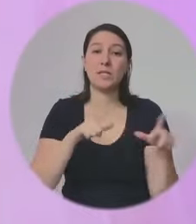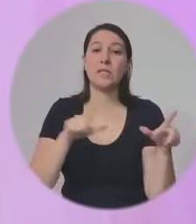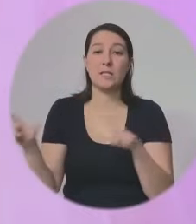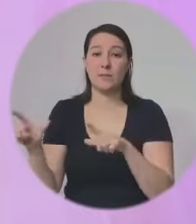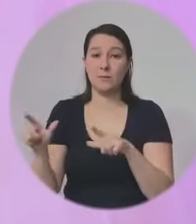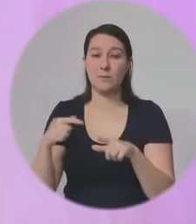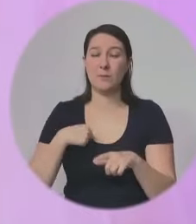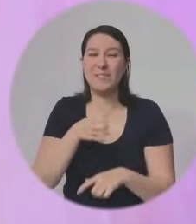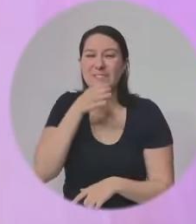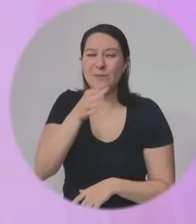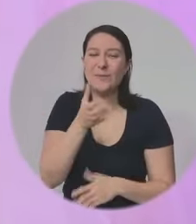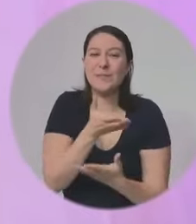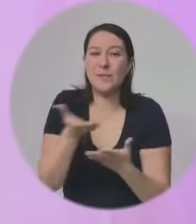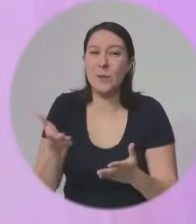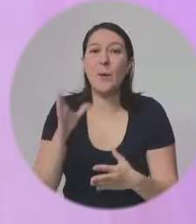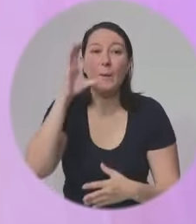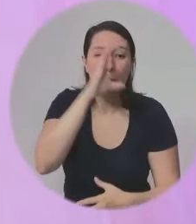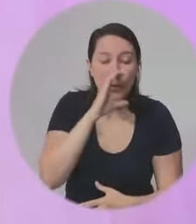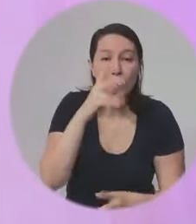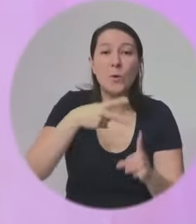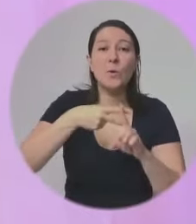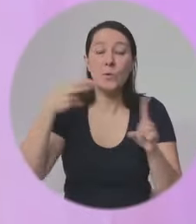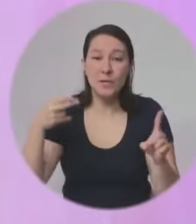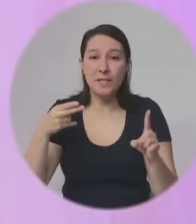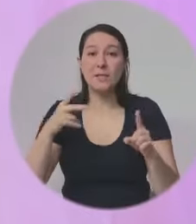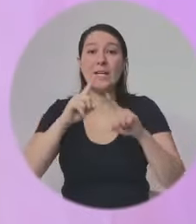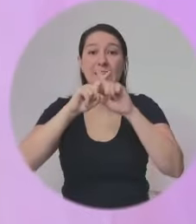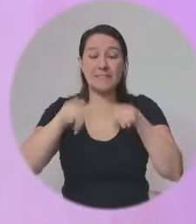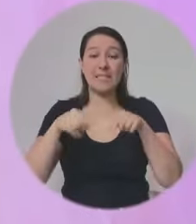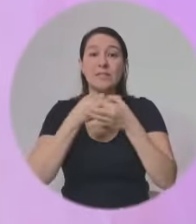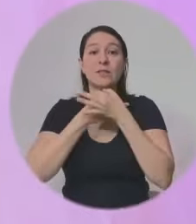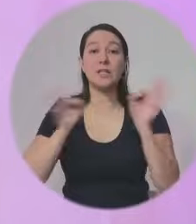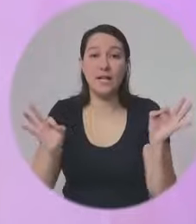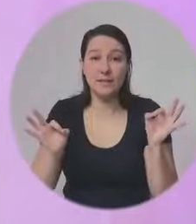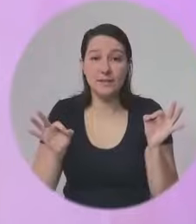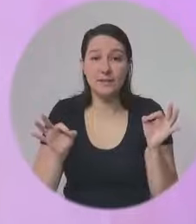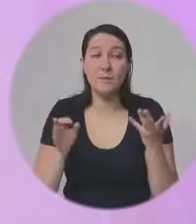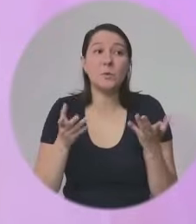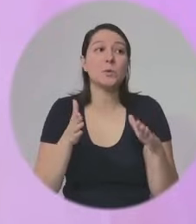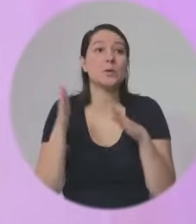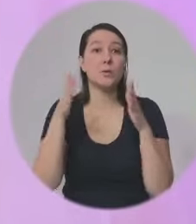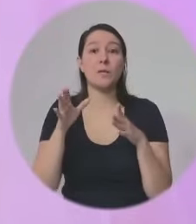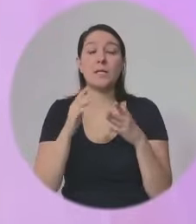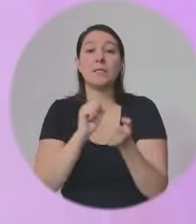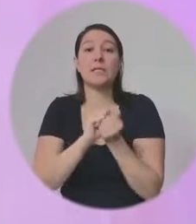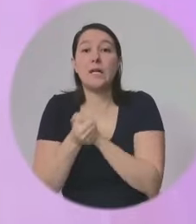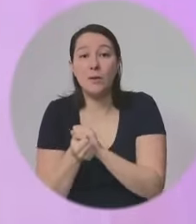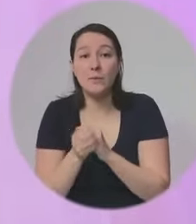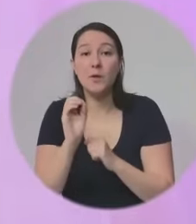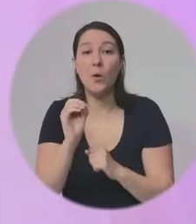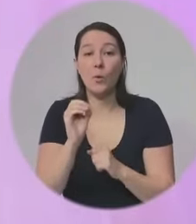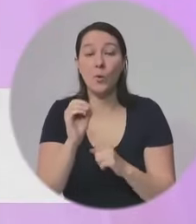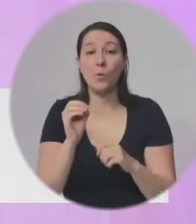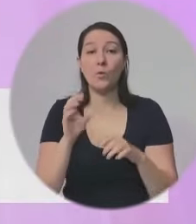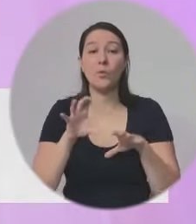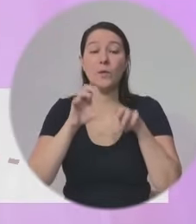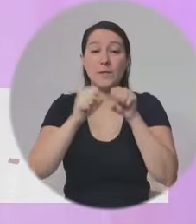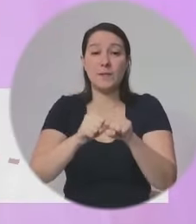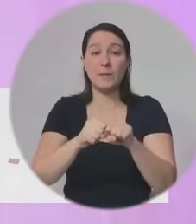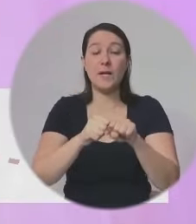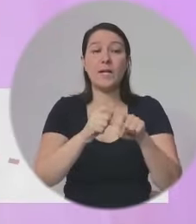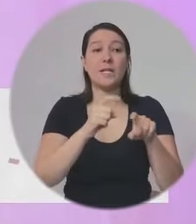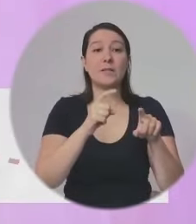digo es busquen un hotel que tenga cancelación gratuita por si cambian sus planes o incluso pueden reservar varios hoteles que tengan